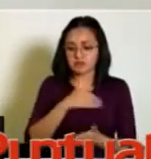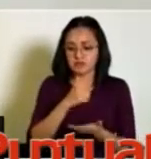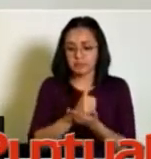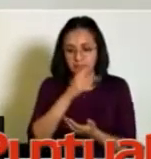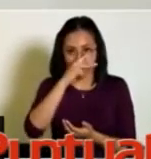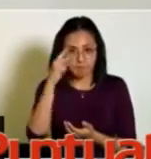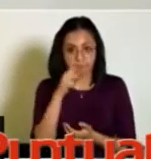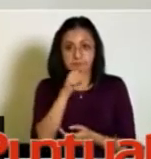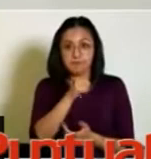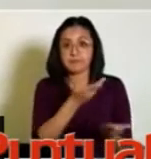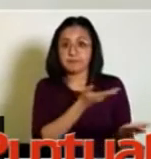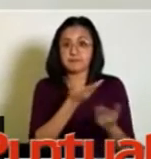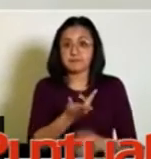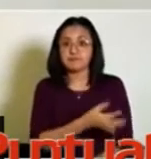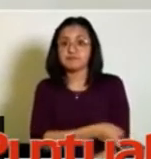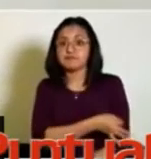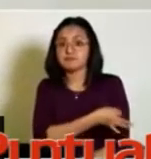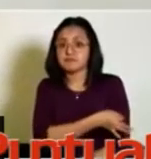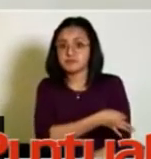México, llegan las vacunas.